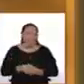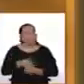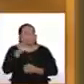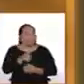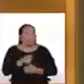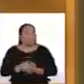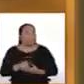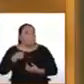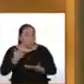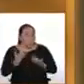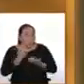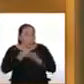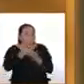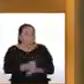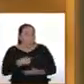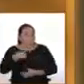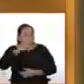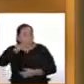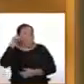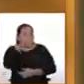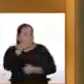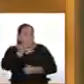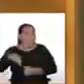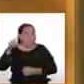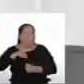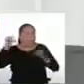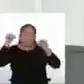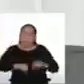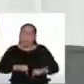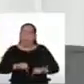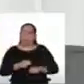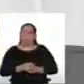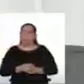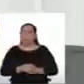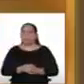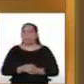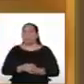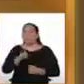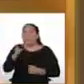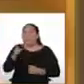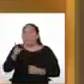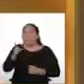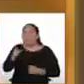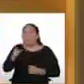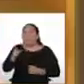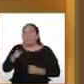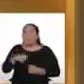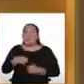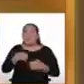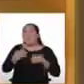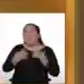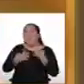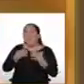Justamente, como quiero ayudarte, te digo que está mal, está pésimo. Es que tú, ¿sabes qué pasa? Te fijas en